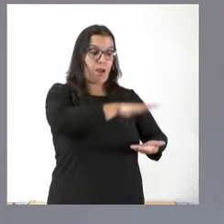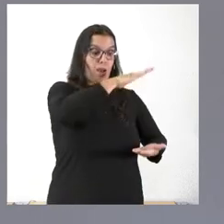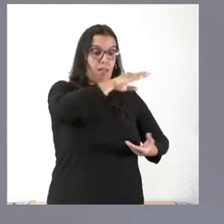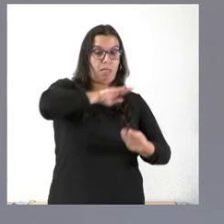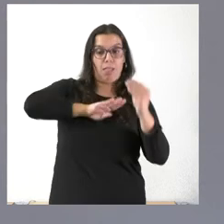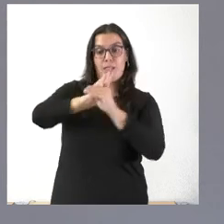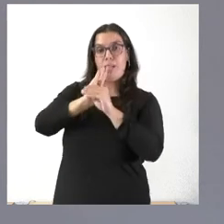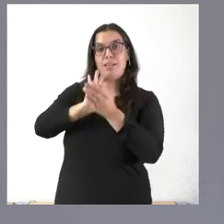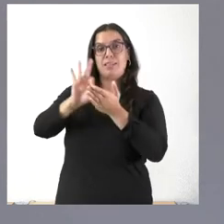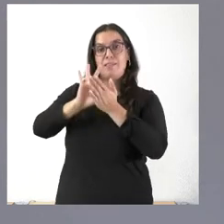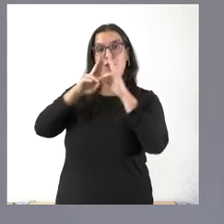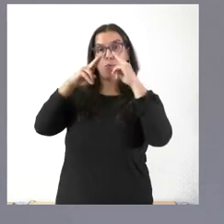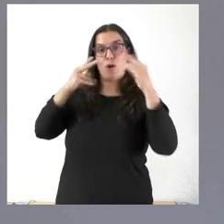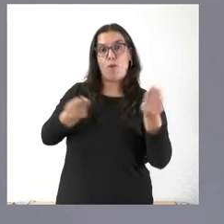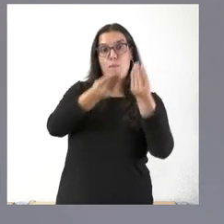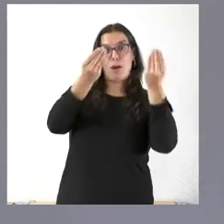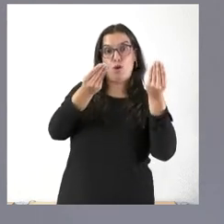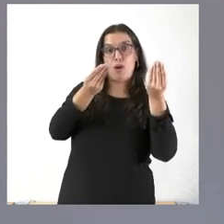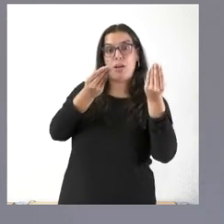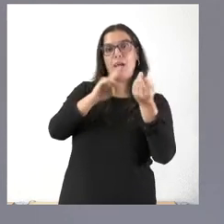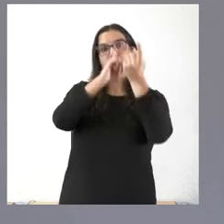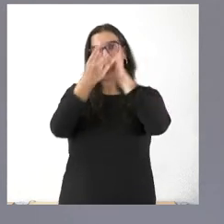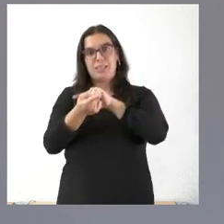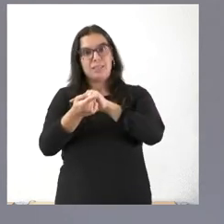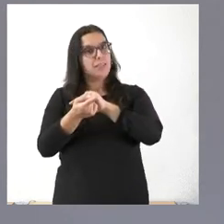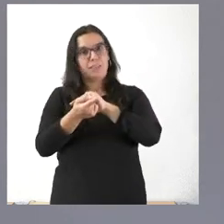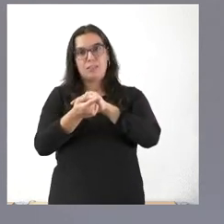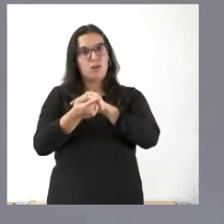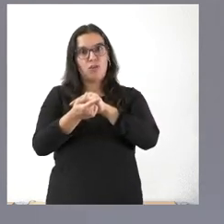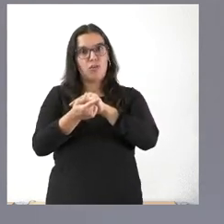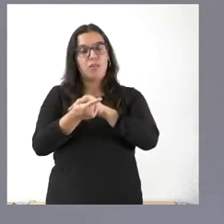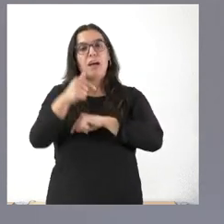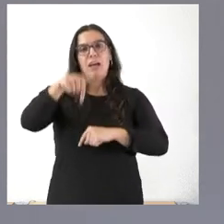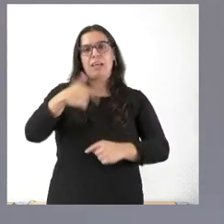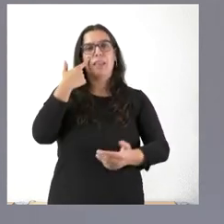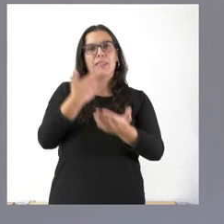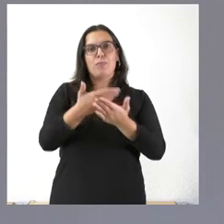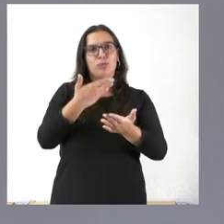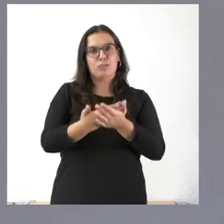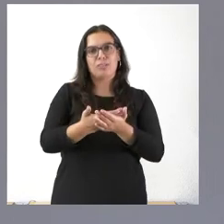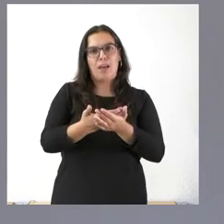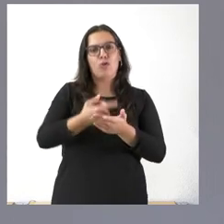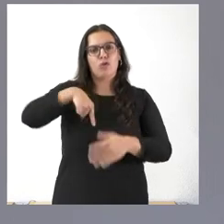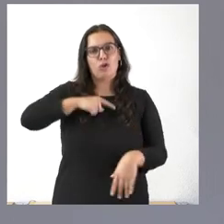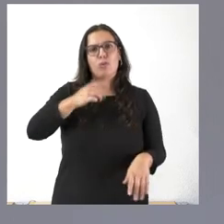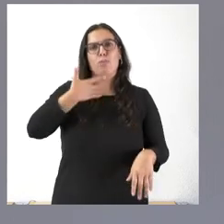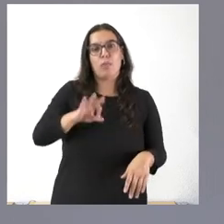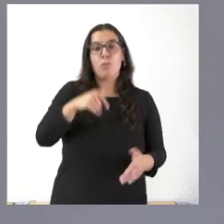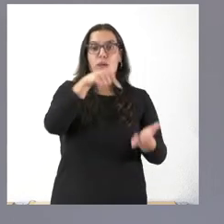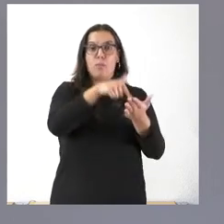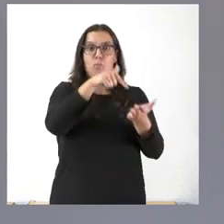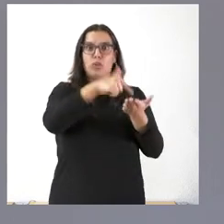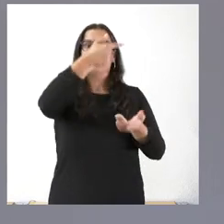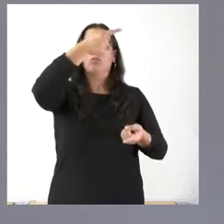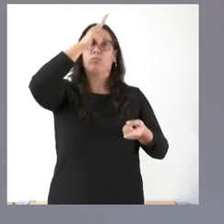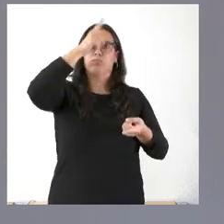y cuando se bajan los impuestos se ponen en riesgo los servicios públicos. En Castilla hemos demostrado que no es así, que somos capaces de tener impuestos